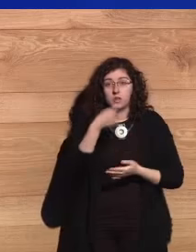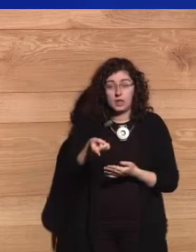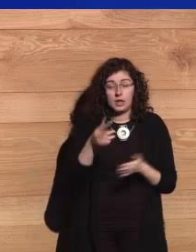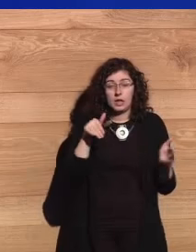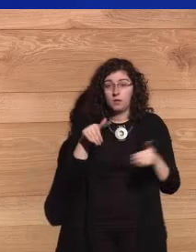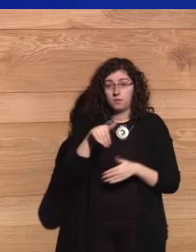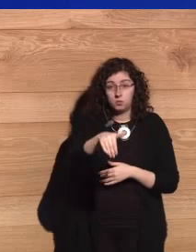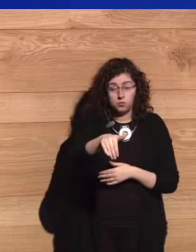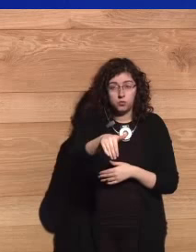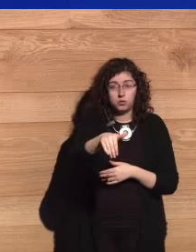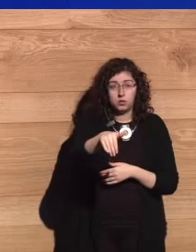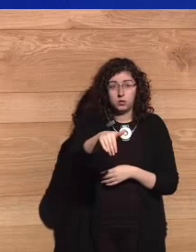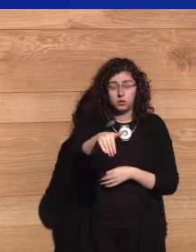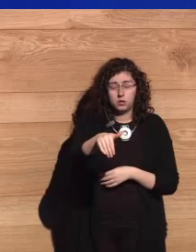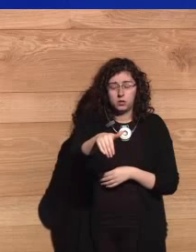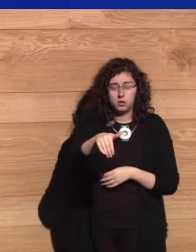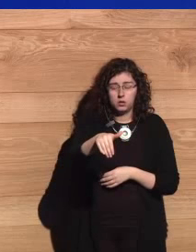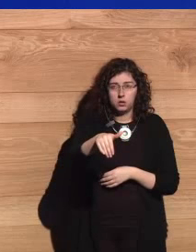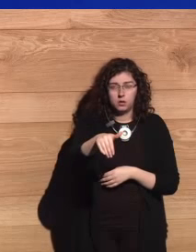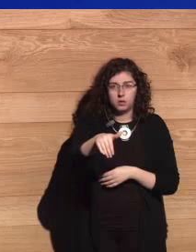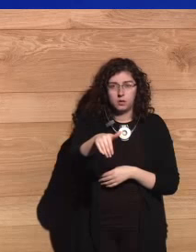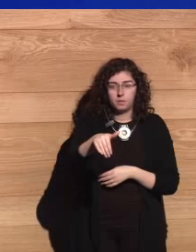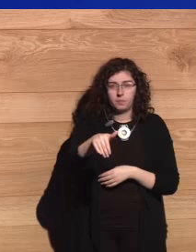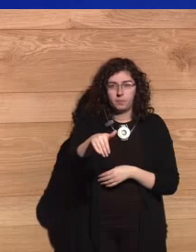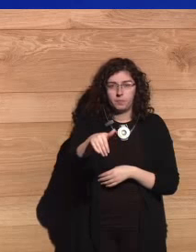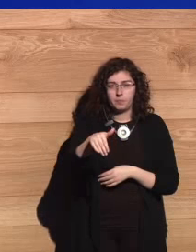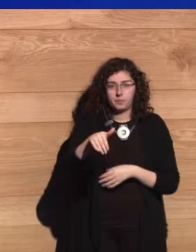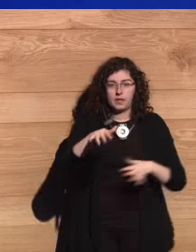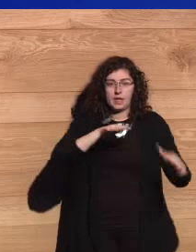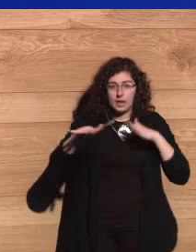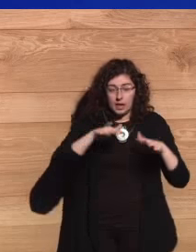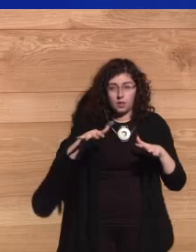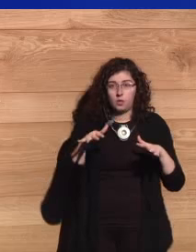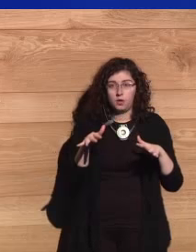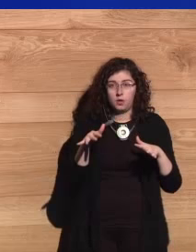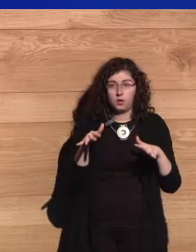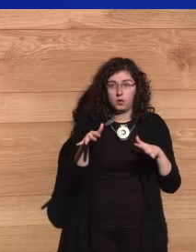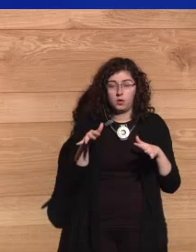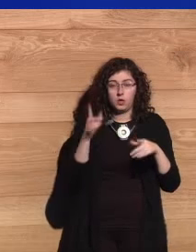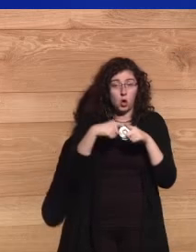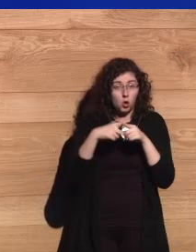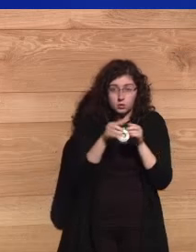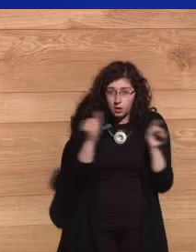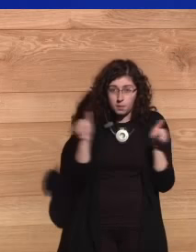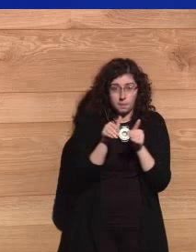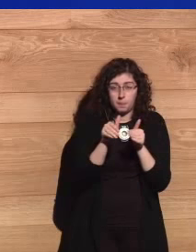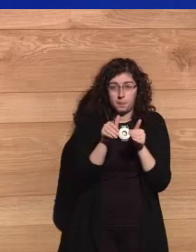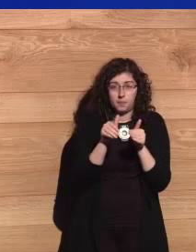futuro, pienso, está en la acción sobre lo infinitamente pequeño, sobre